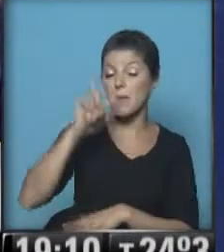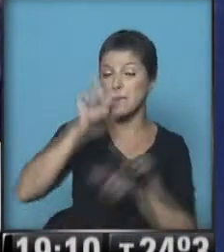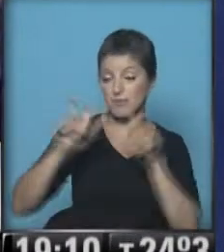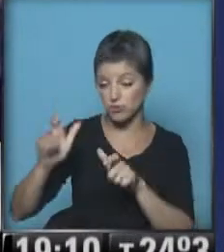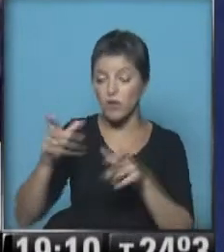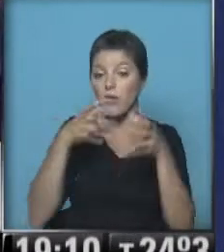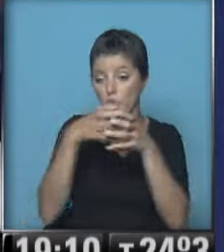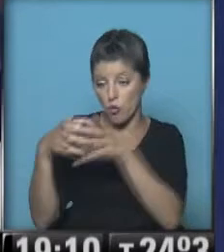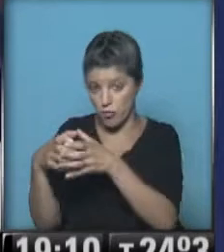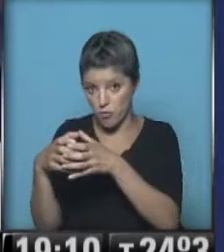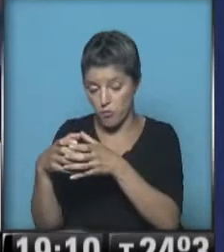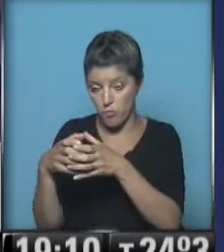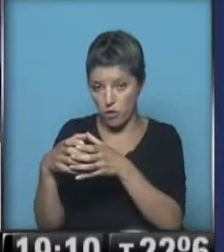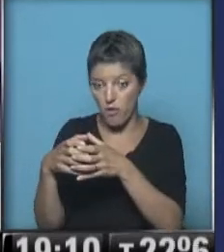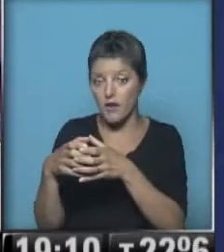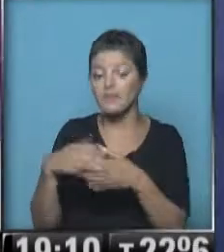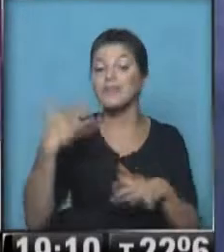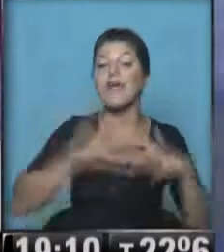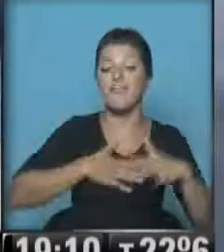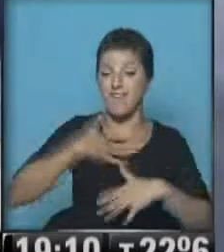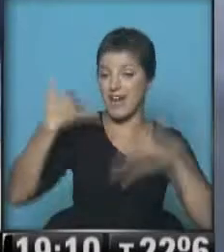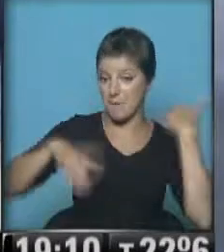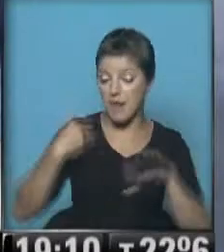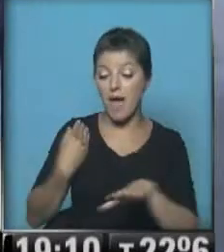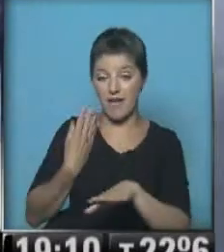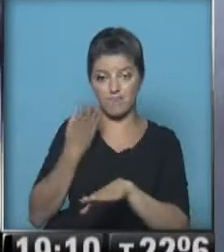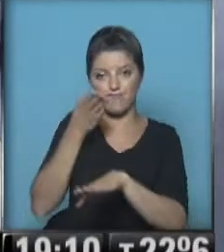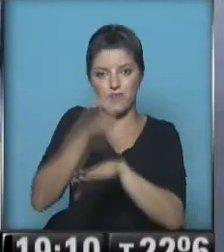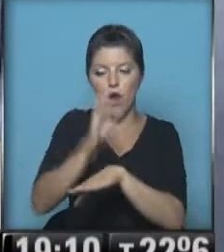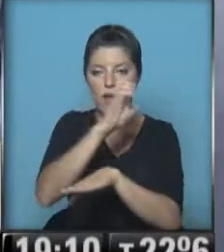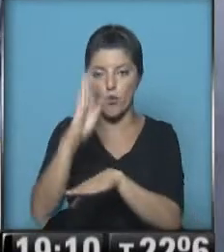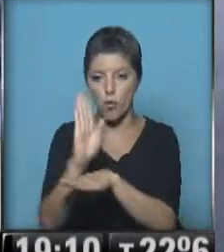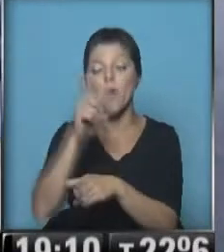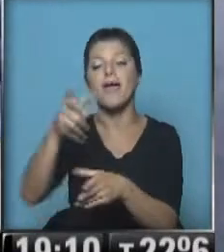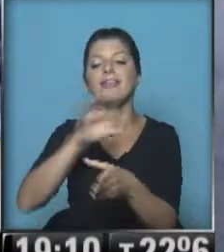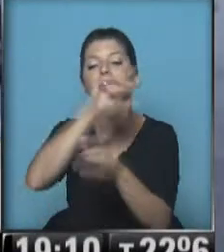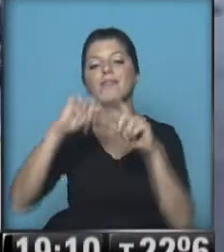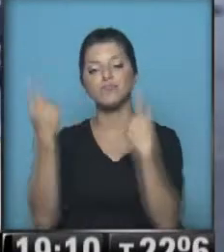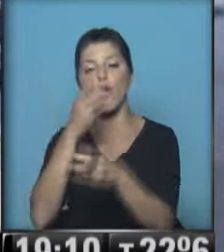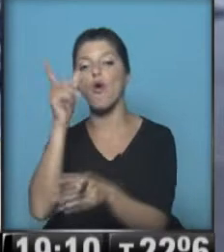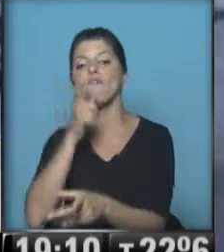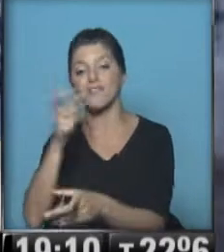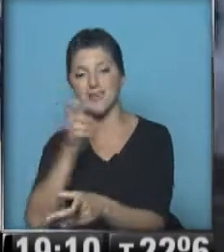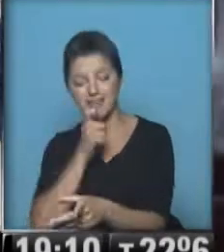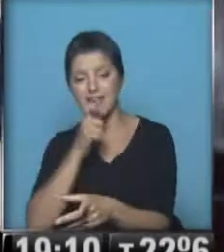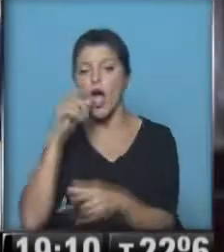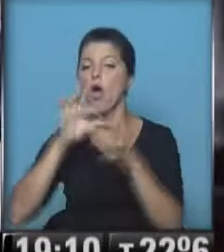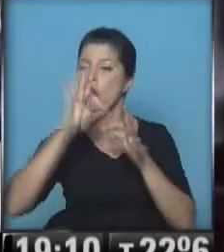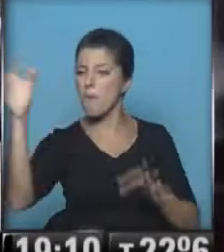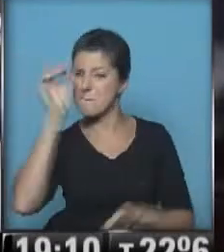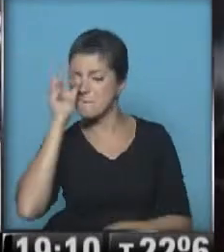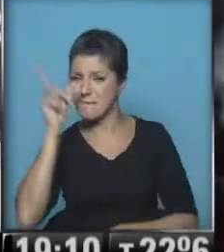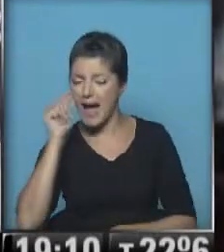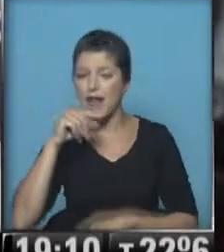facción disidente de la barra brava de River ingresaron al club y en la confitería agredieron con palos, cadenas y armas blancas